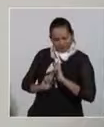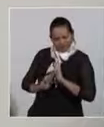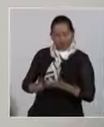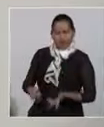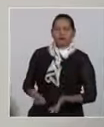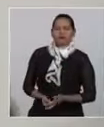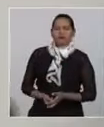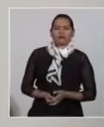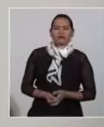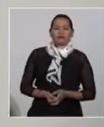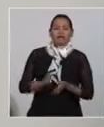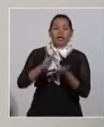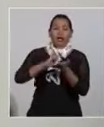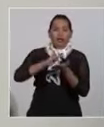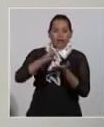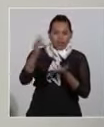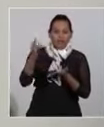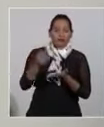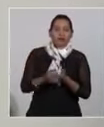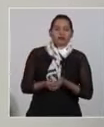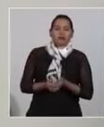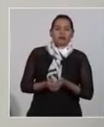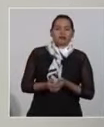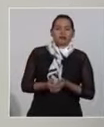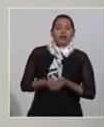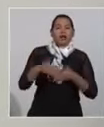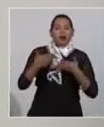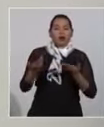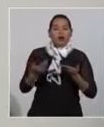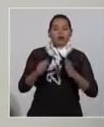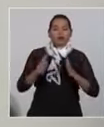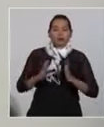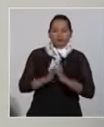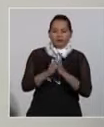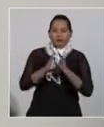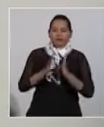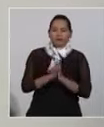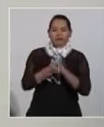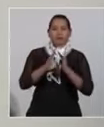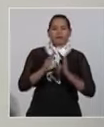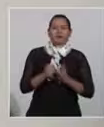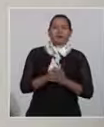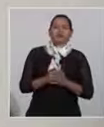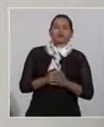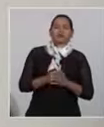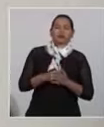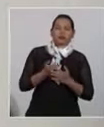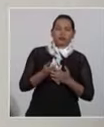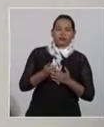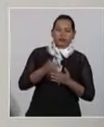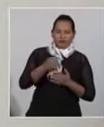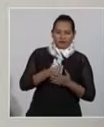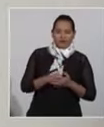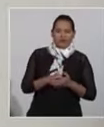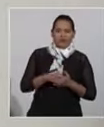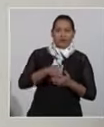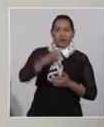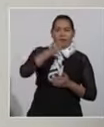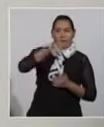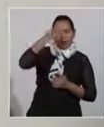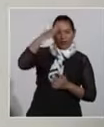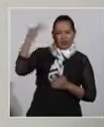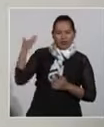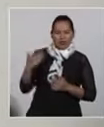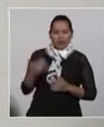Gracias, candidato. Vamos ahora con la participación de la candidata de la coalición por Puebla al Frente, Marta Erika Alonso, con un